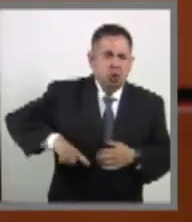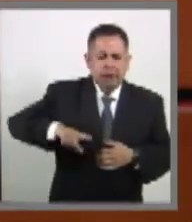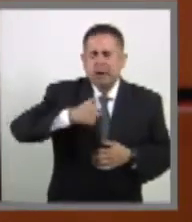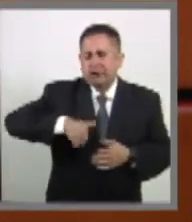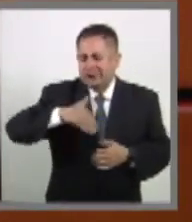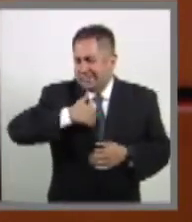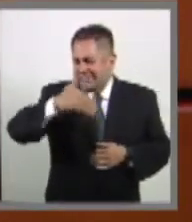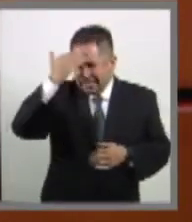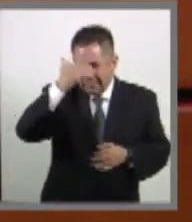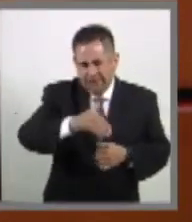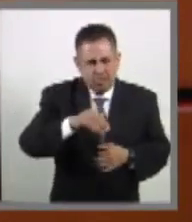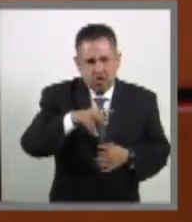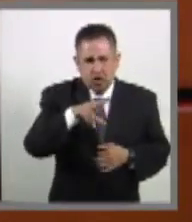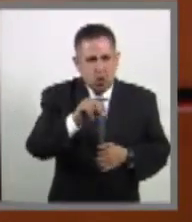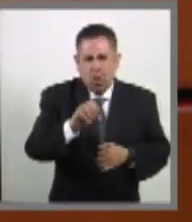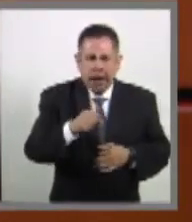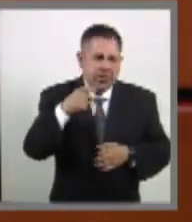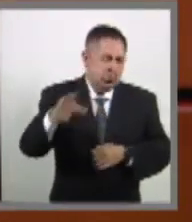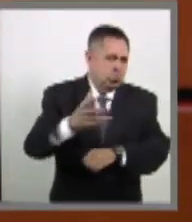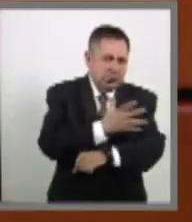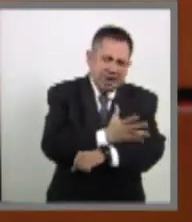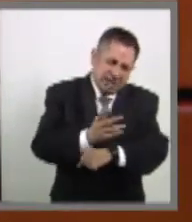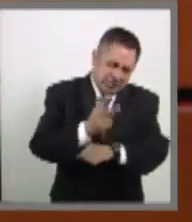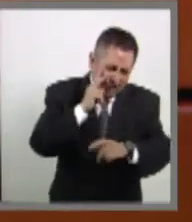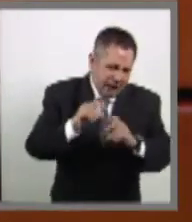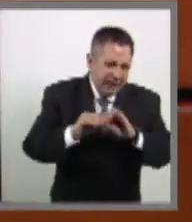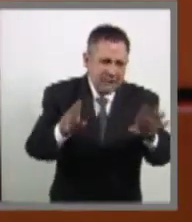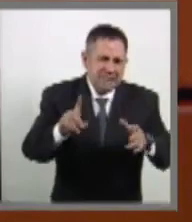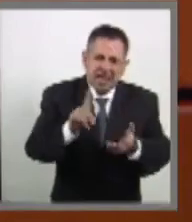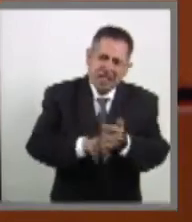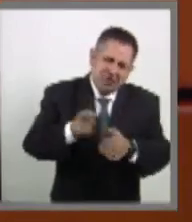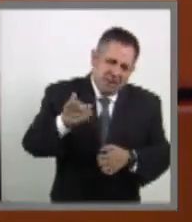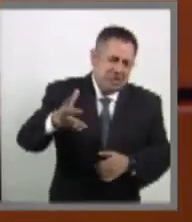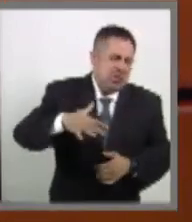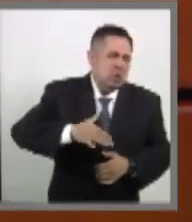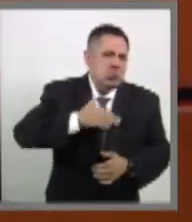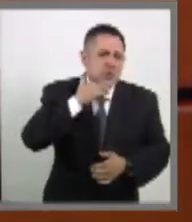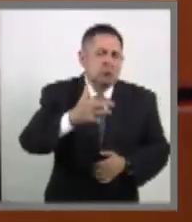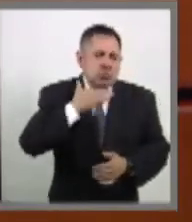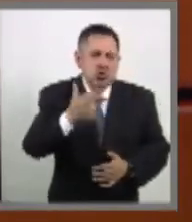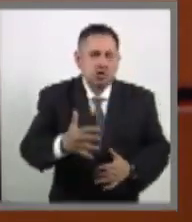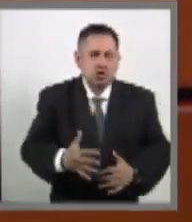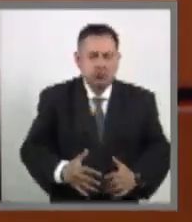Sabemos que no es la transparencia, sino la corrupción.